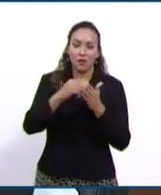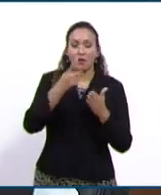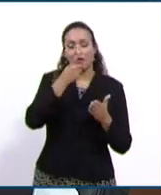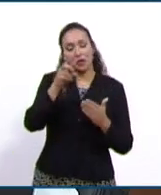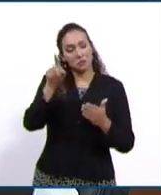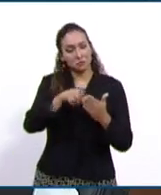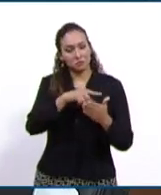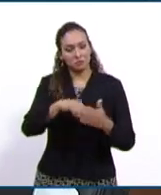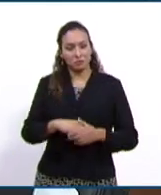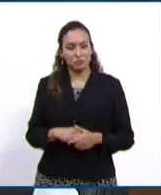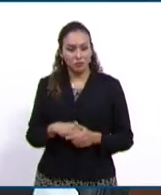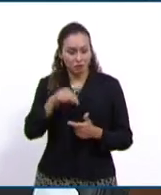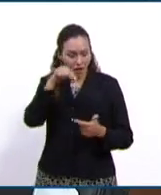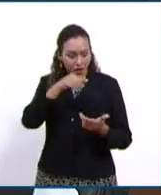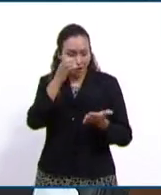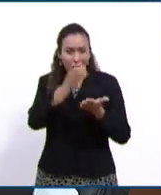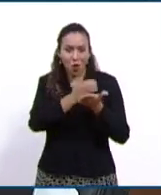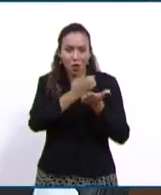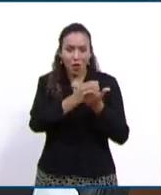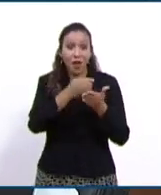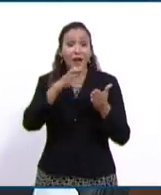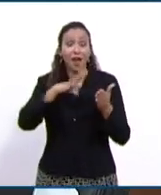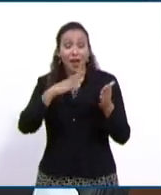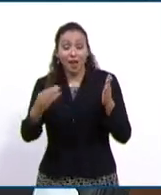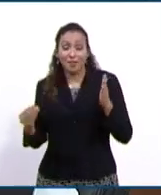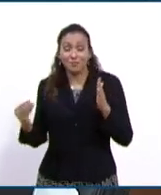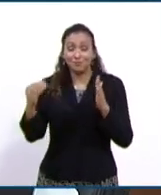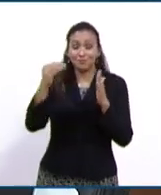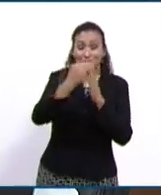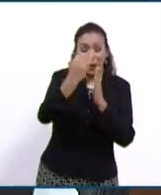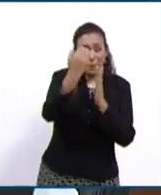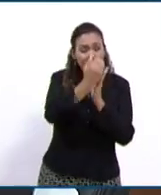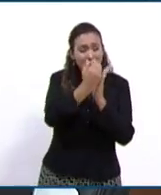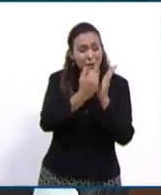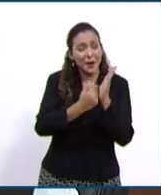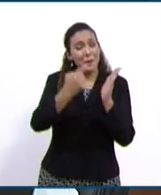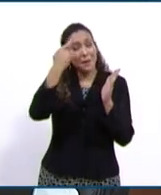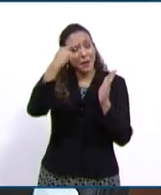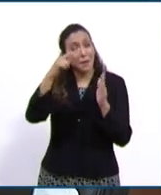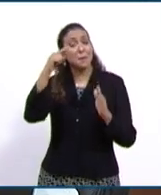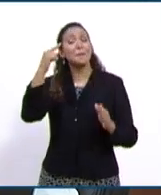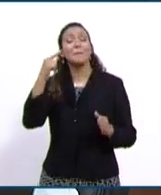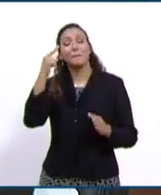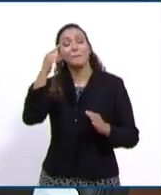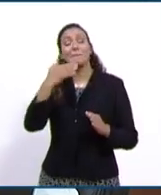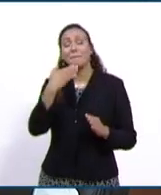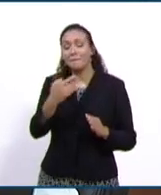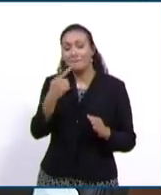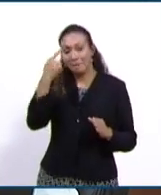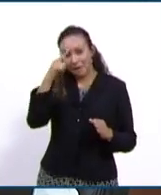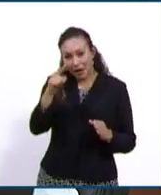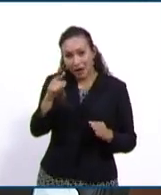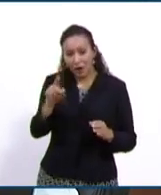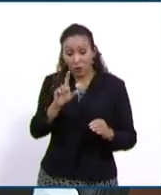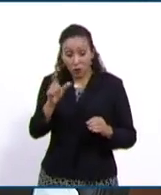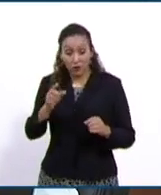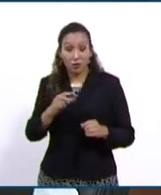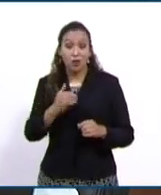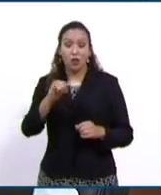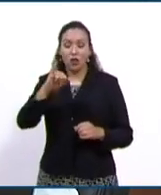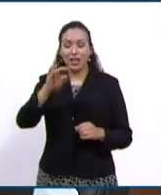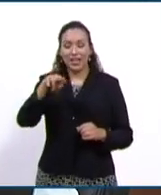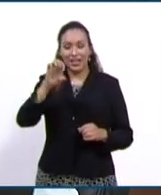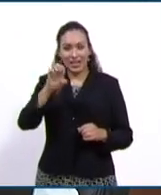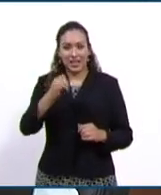En dicho cuaderno se ordenarían y sistematizarían aquellas resoluciones del INE definitivas de